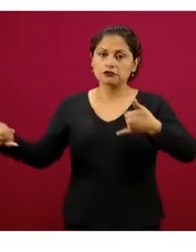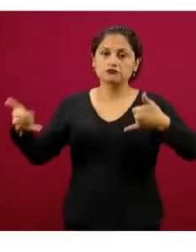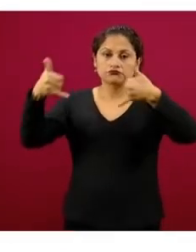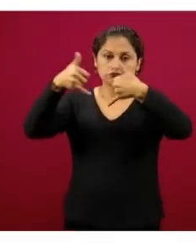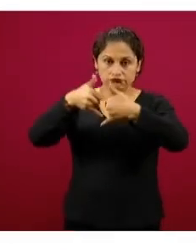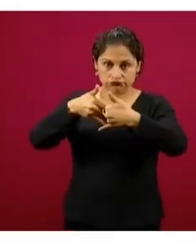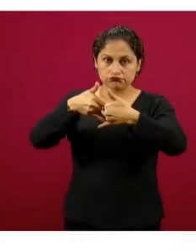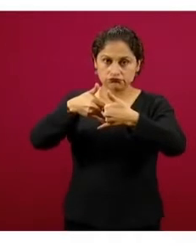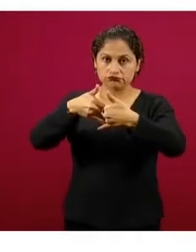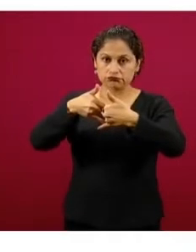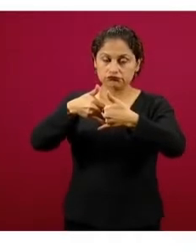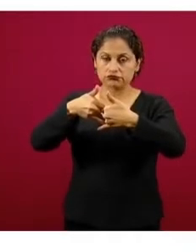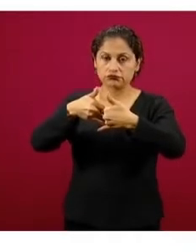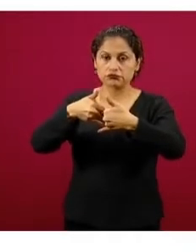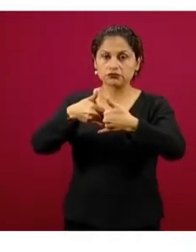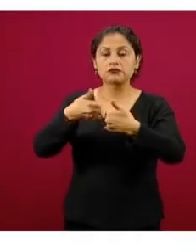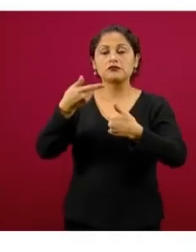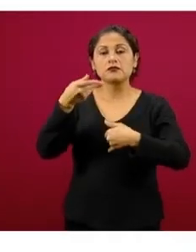presionan una de